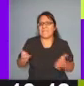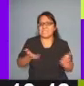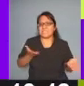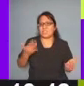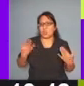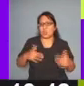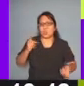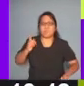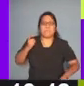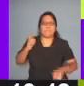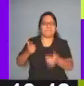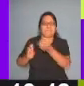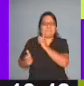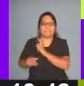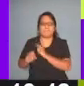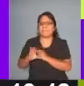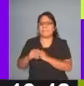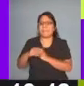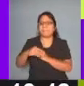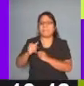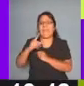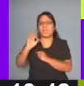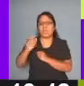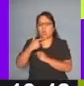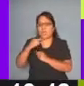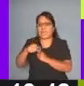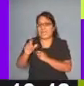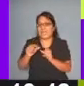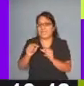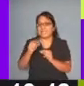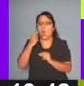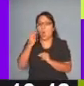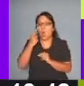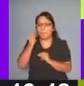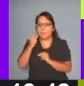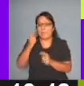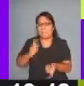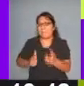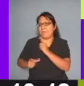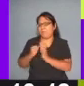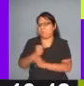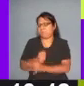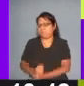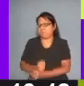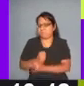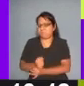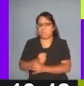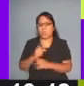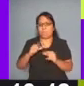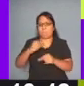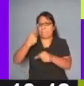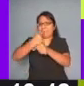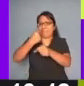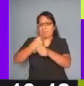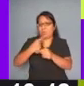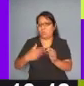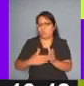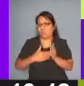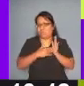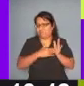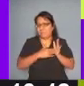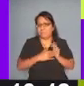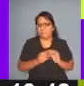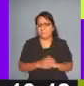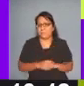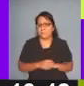Marco Salt, que creo que es el número uno en la Argentina en esta materia. Argentina no tuvo presencia en los últimos